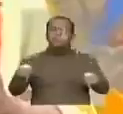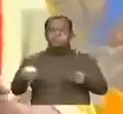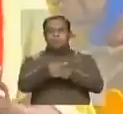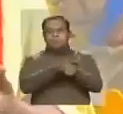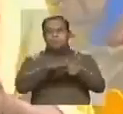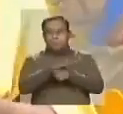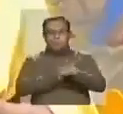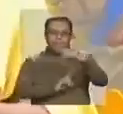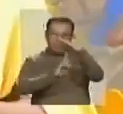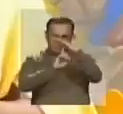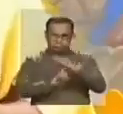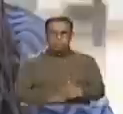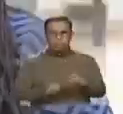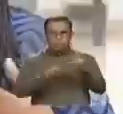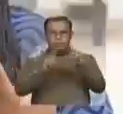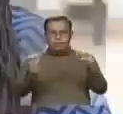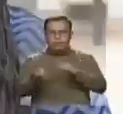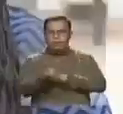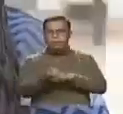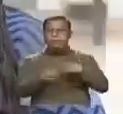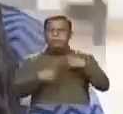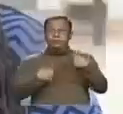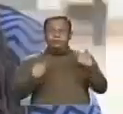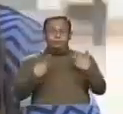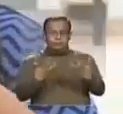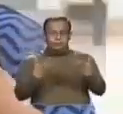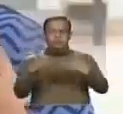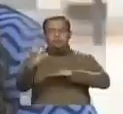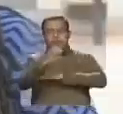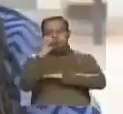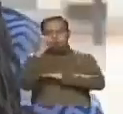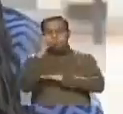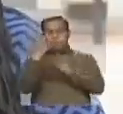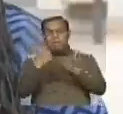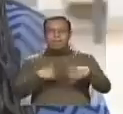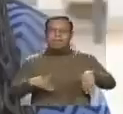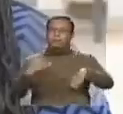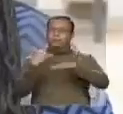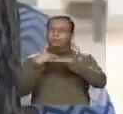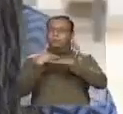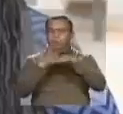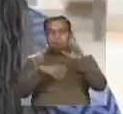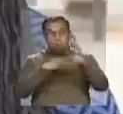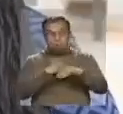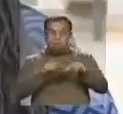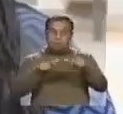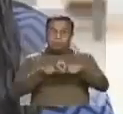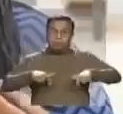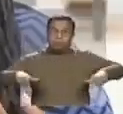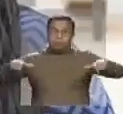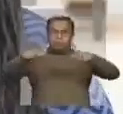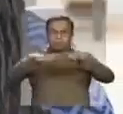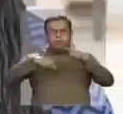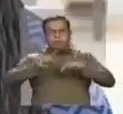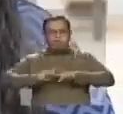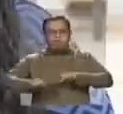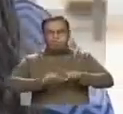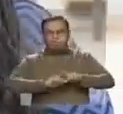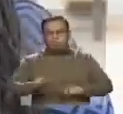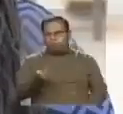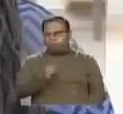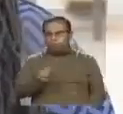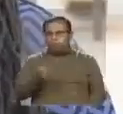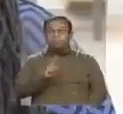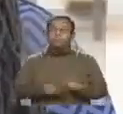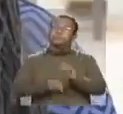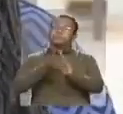crimen de la discriminación racial. Yo me sueño con un país un poco más igualitario o más igualitario, donde no haya tantas diferencias,